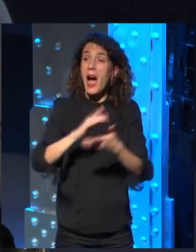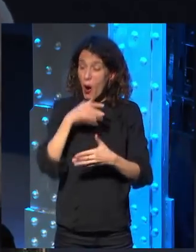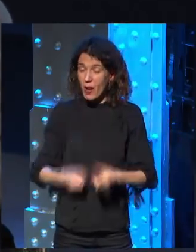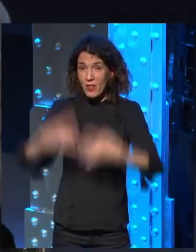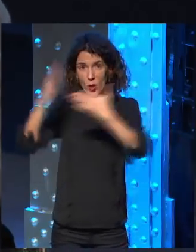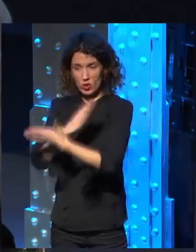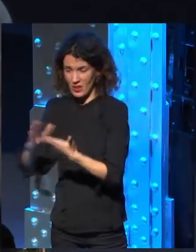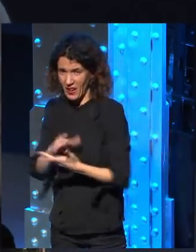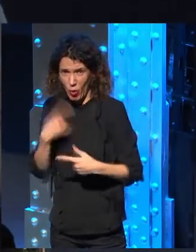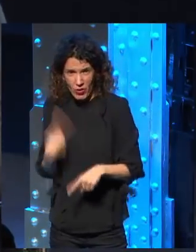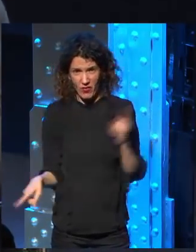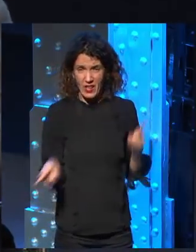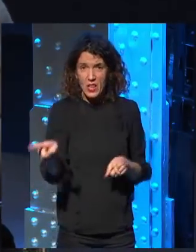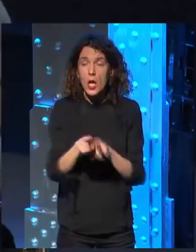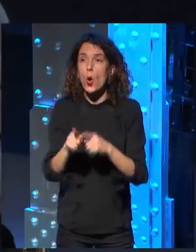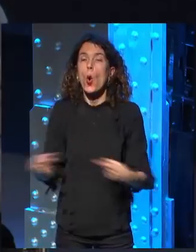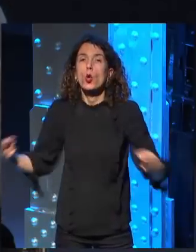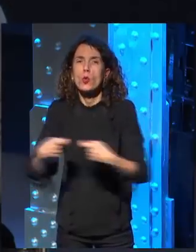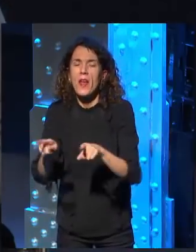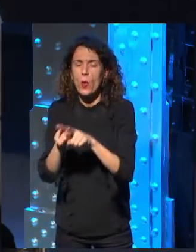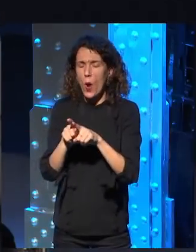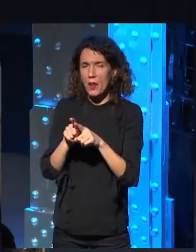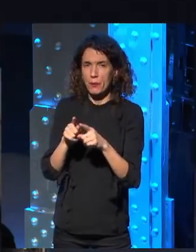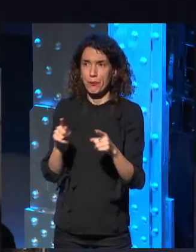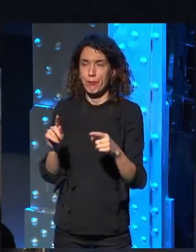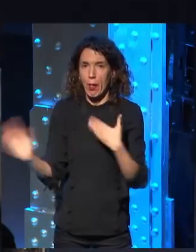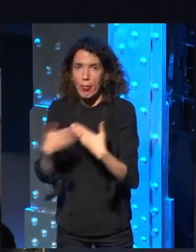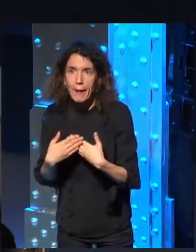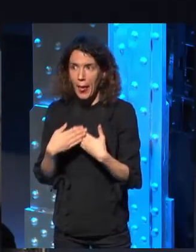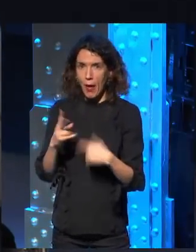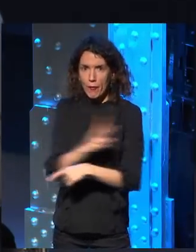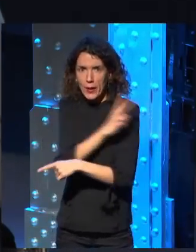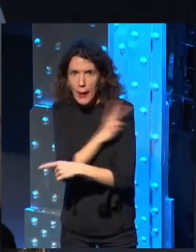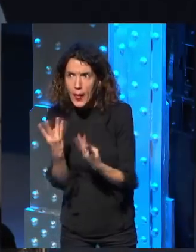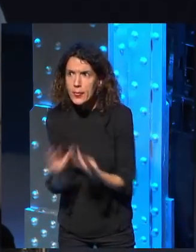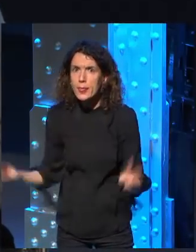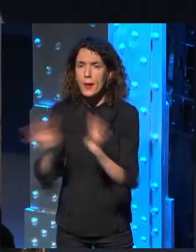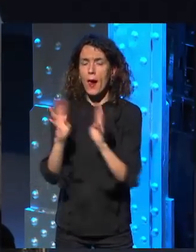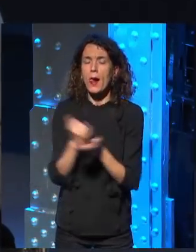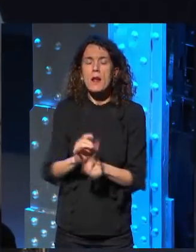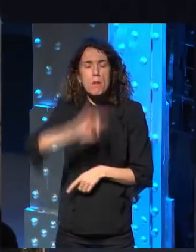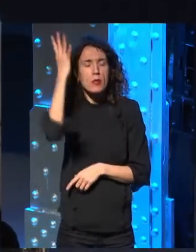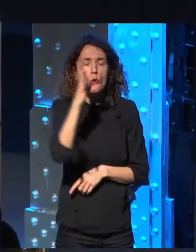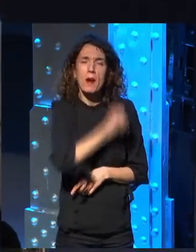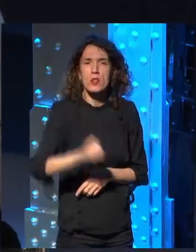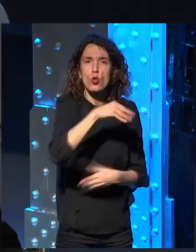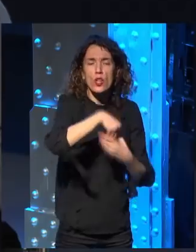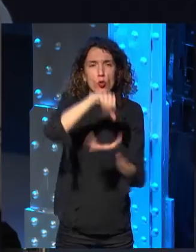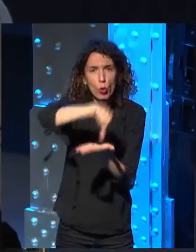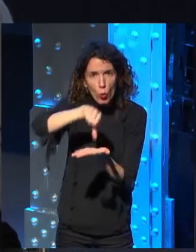que hay ahora de comunidades cerradas, con vigilancia y todo eso, ¿no? Entonces, claro, el invento maravilloso de la